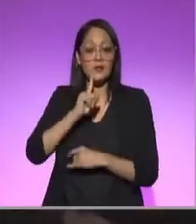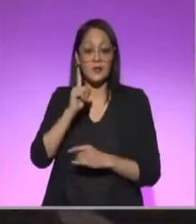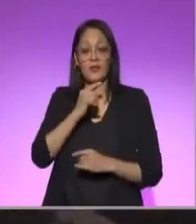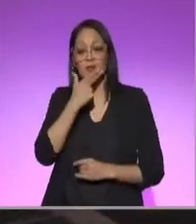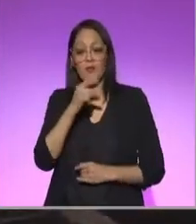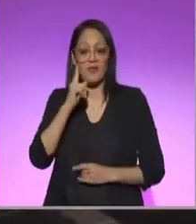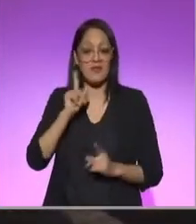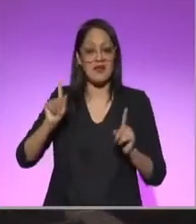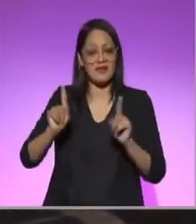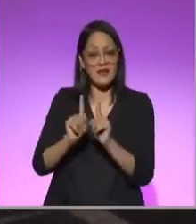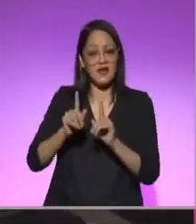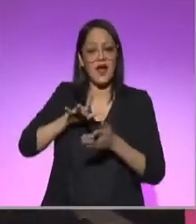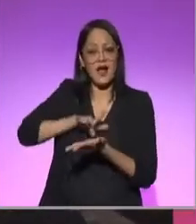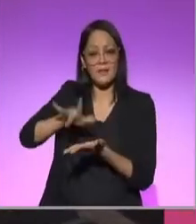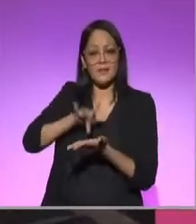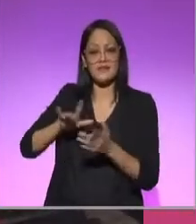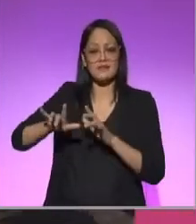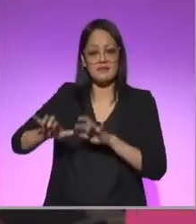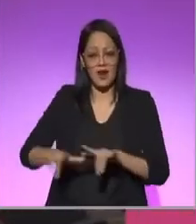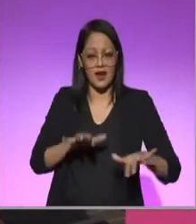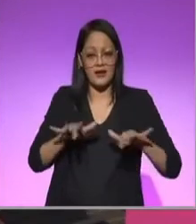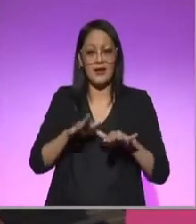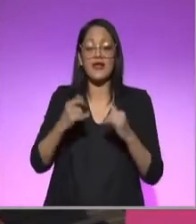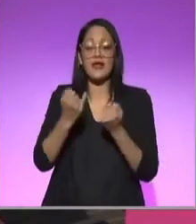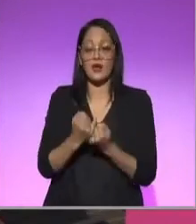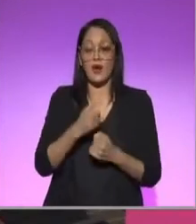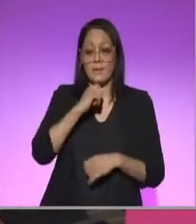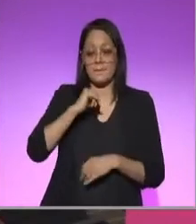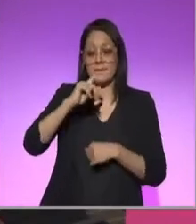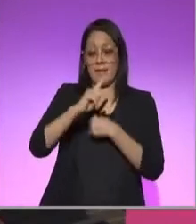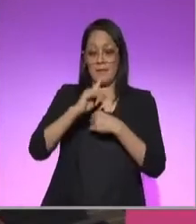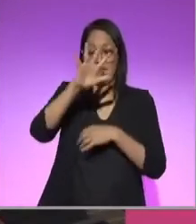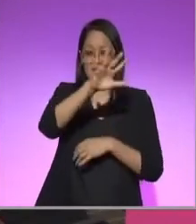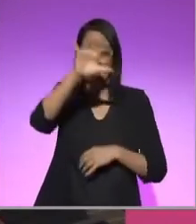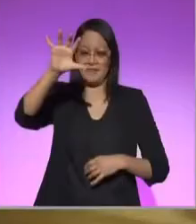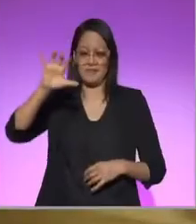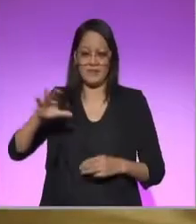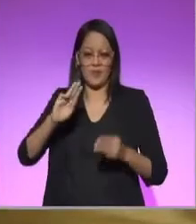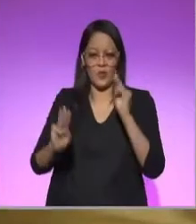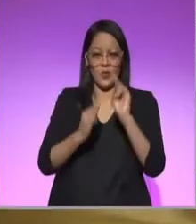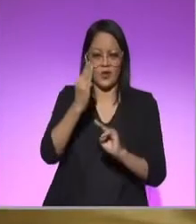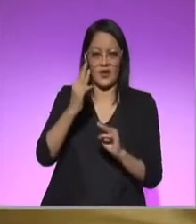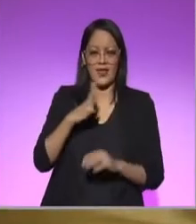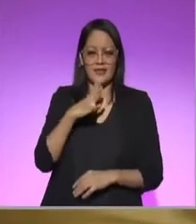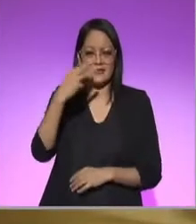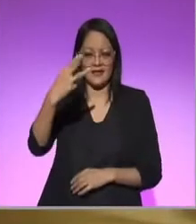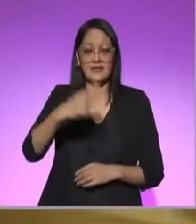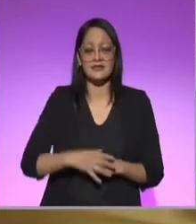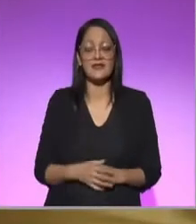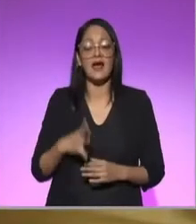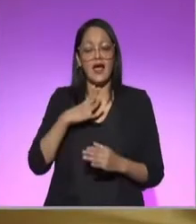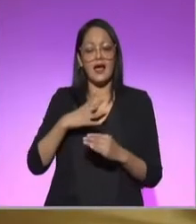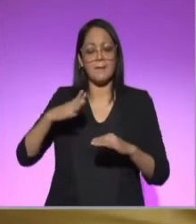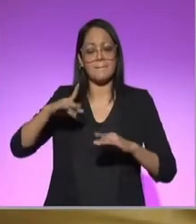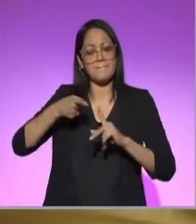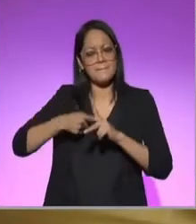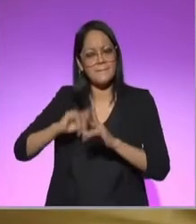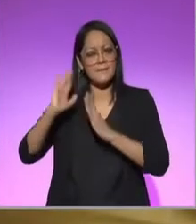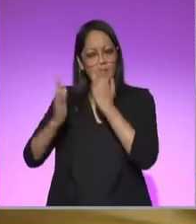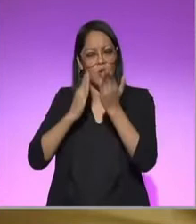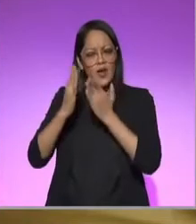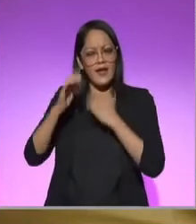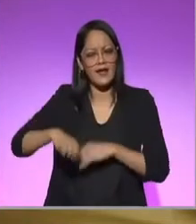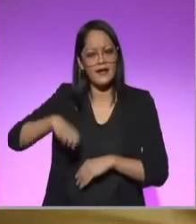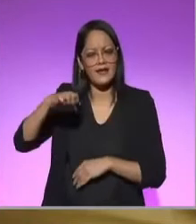múltiples instrumentos y tocado en 3 continentes. Empezó a estudiar música en Bruselas oficialmente a los 10 años,